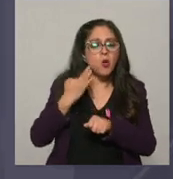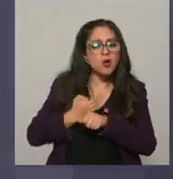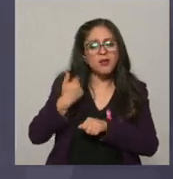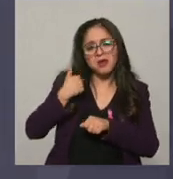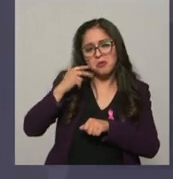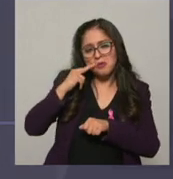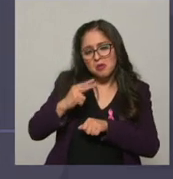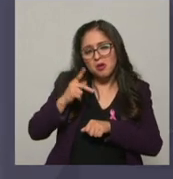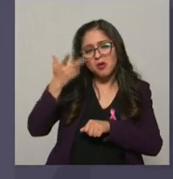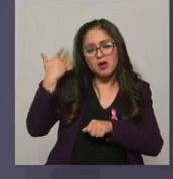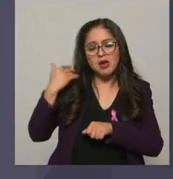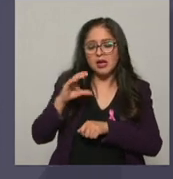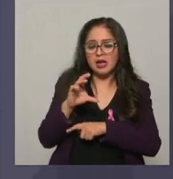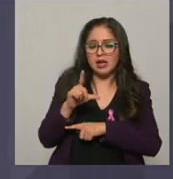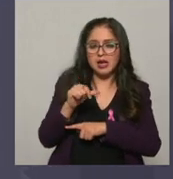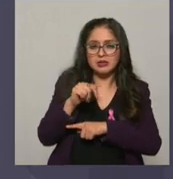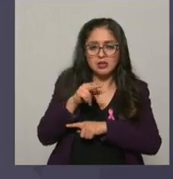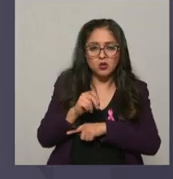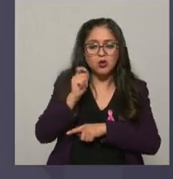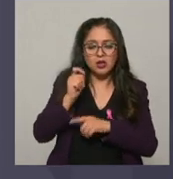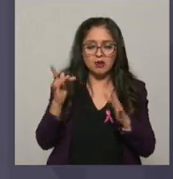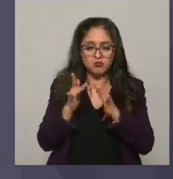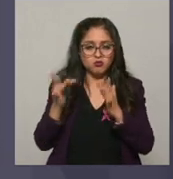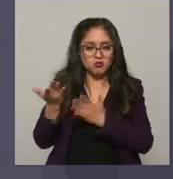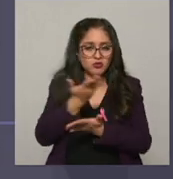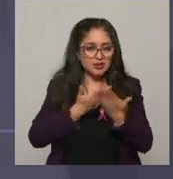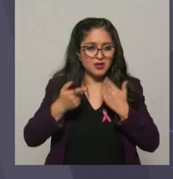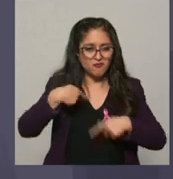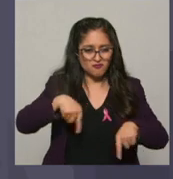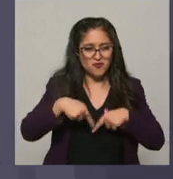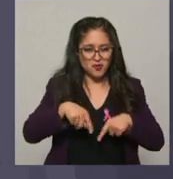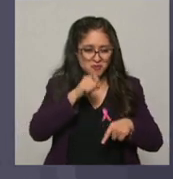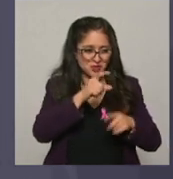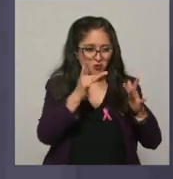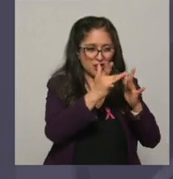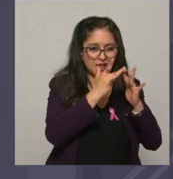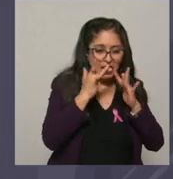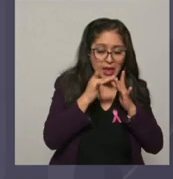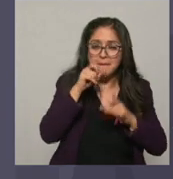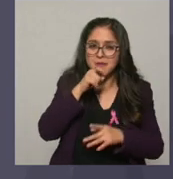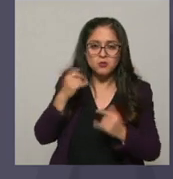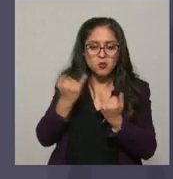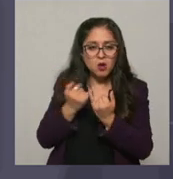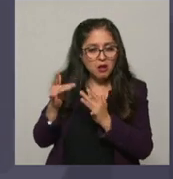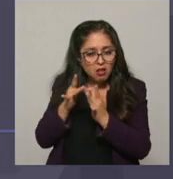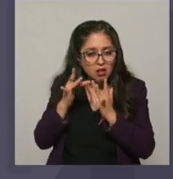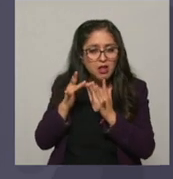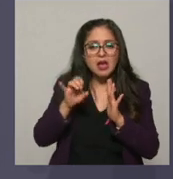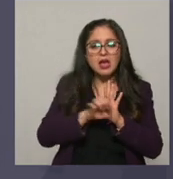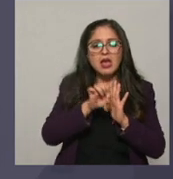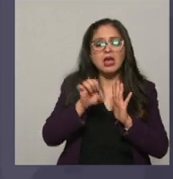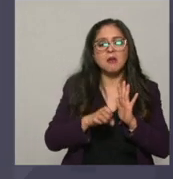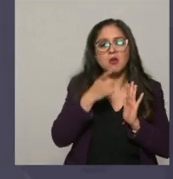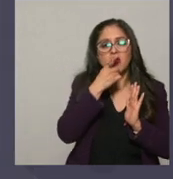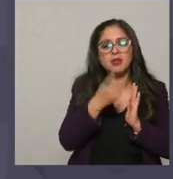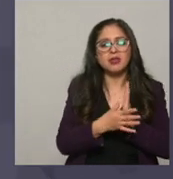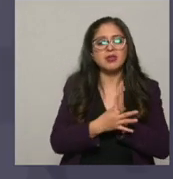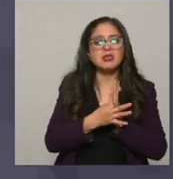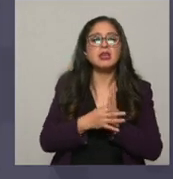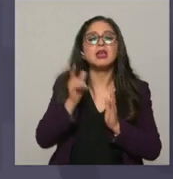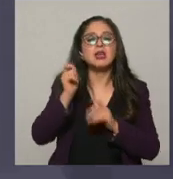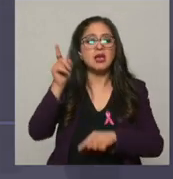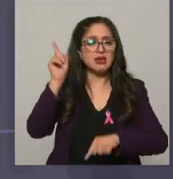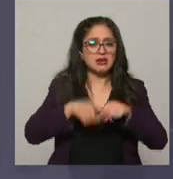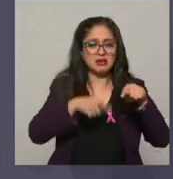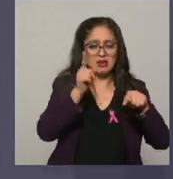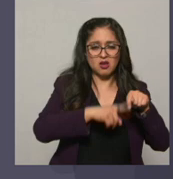el clásico, en las benditas redes sociales, se está dando un foro, dicen que podrán cortar la primavera, que podrán cortar